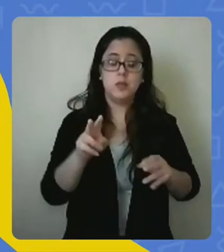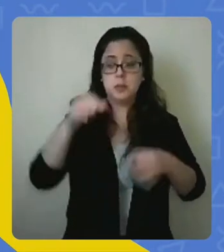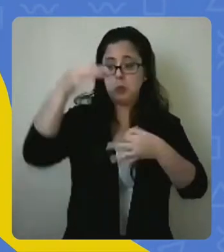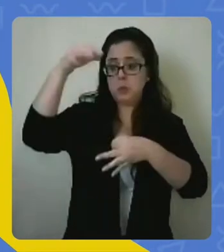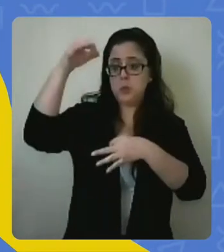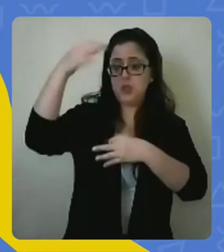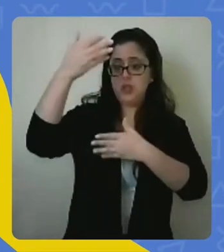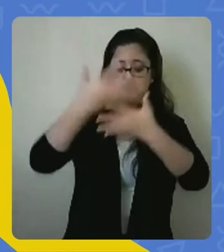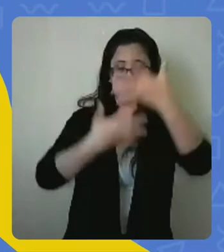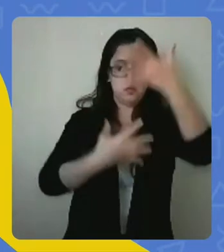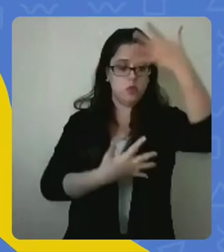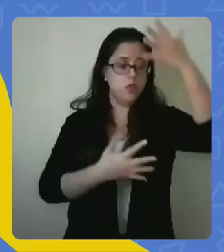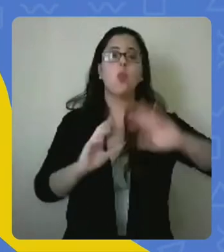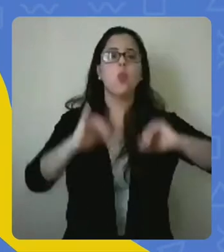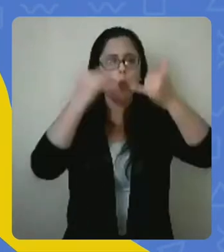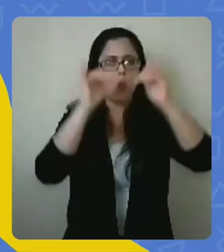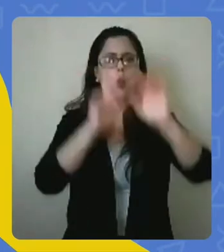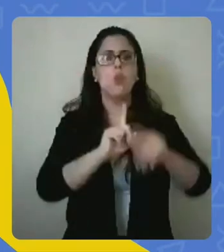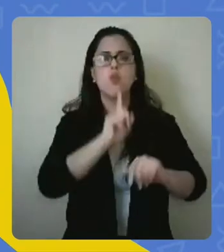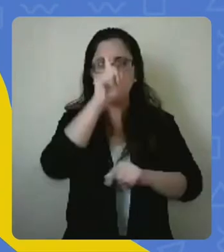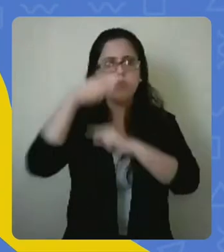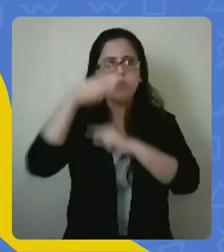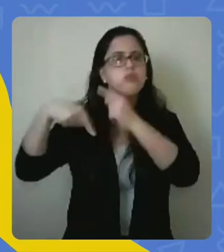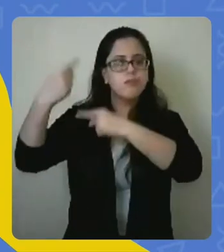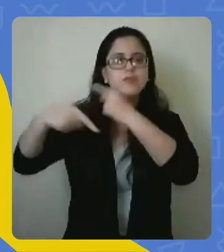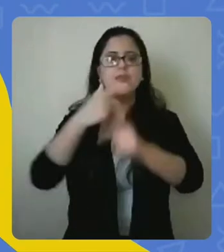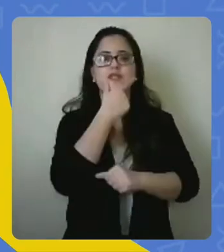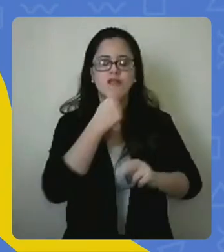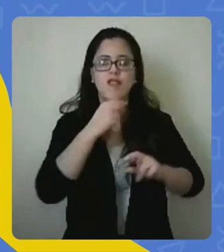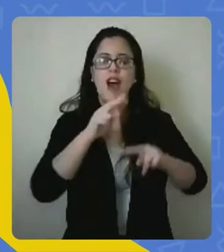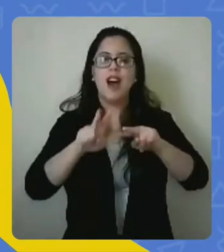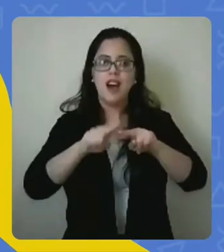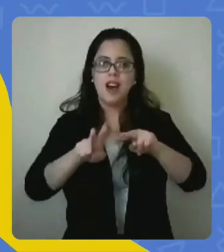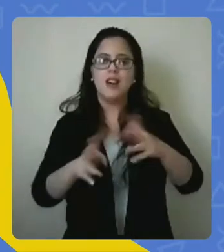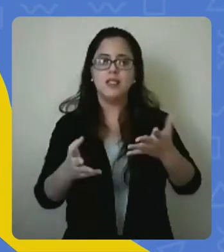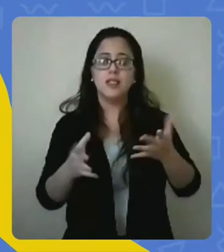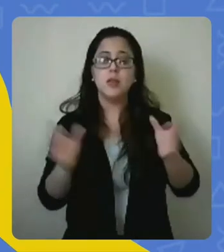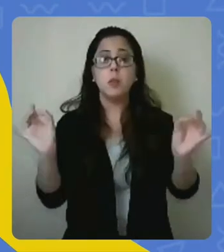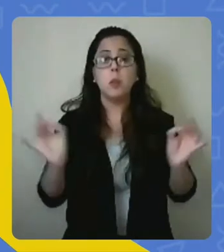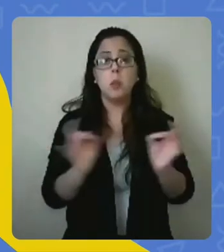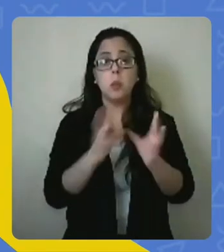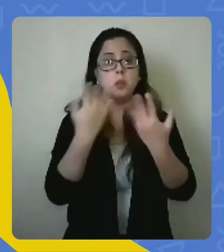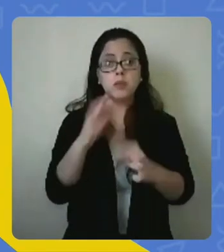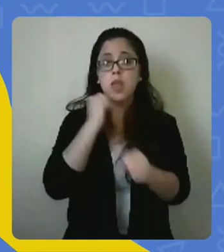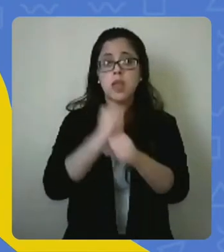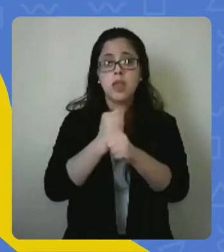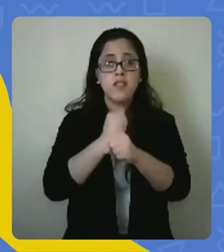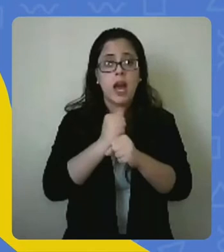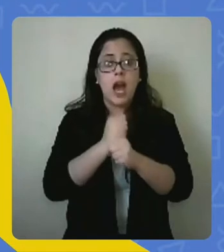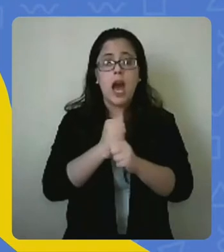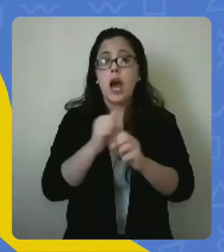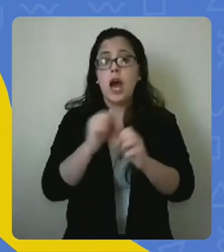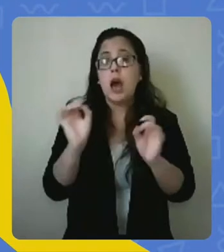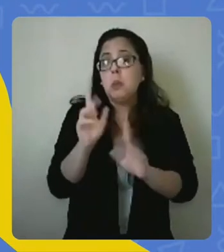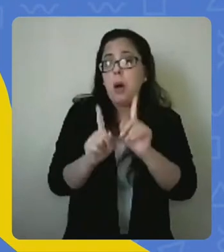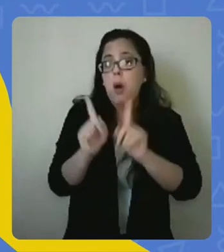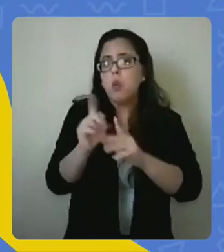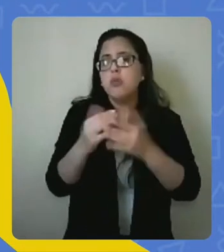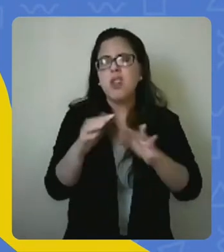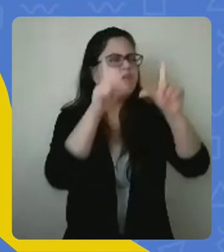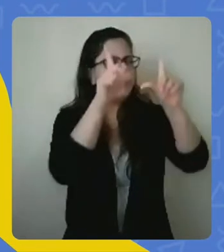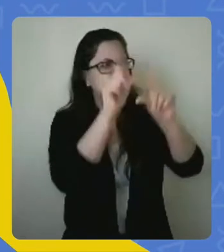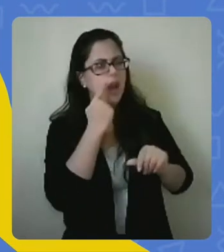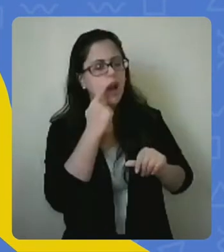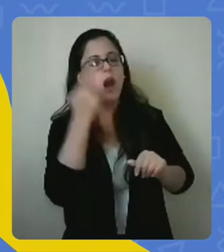bastante tradicionales y fáciles de jugar, cosas que hemos quizás todos trabajado. Algunos de pronto un poco menos conocidos, pero otros